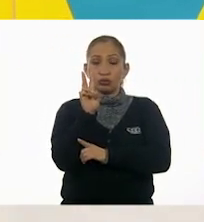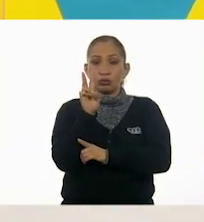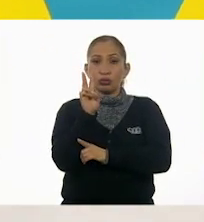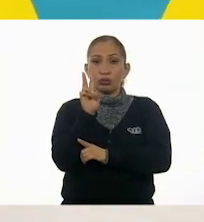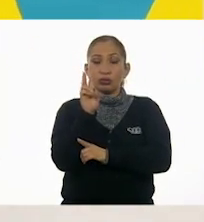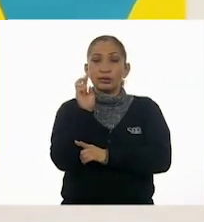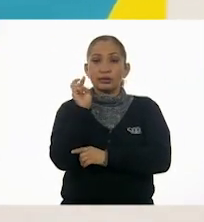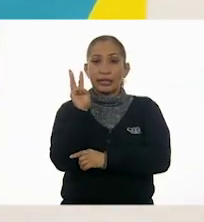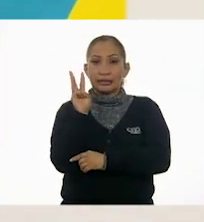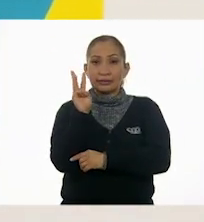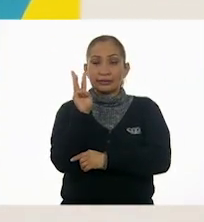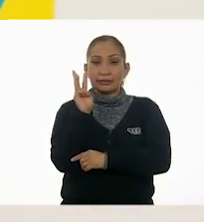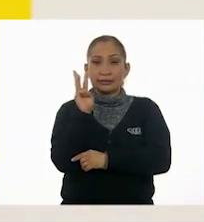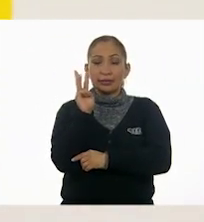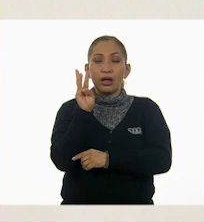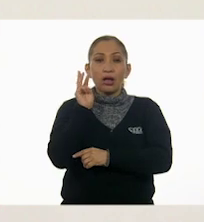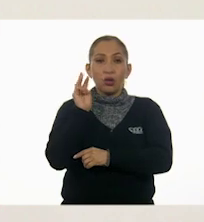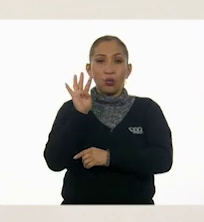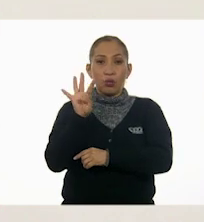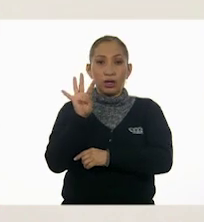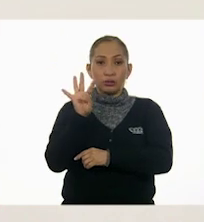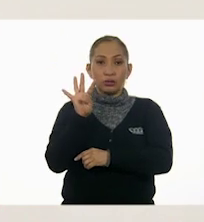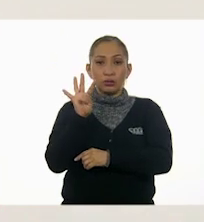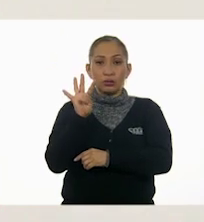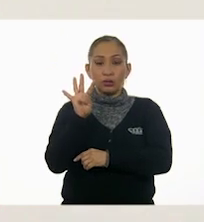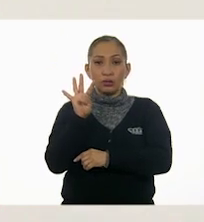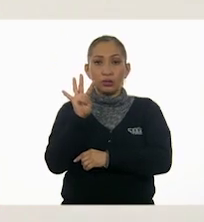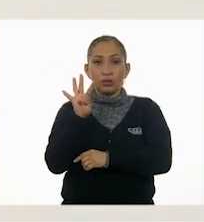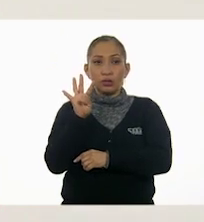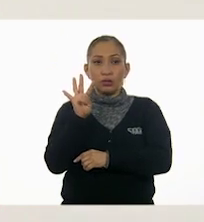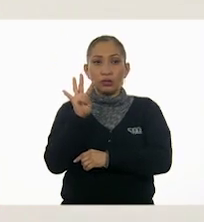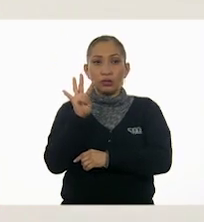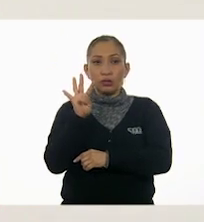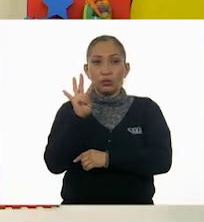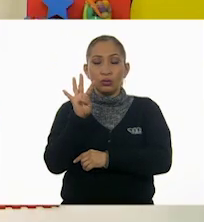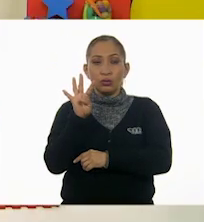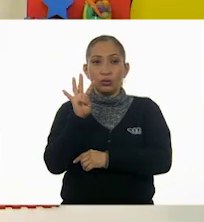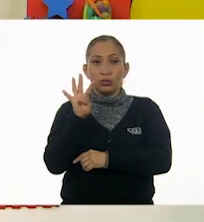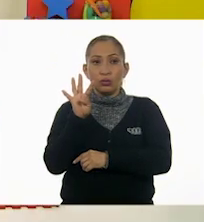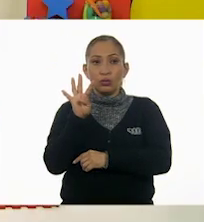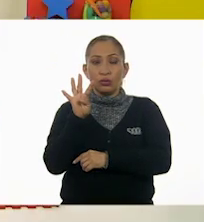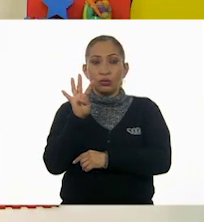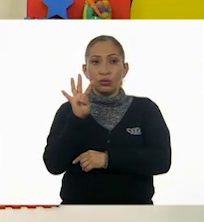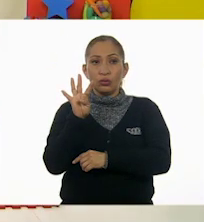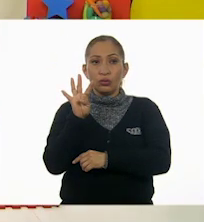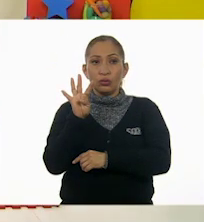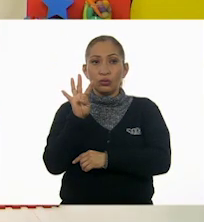2, 3, 4. Es que ya tienen.